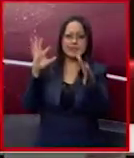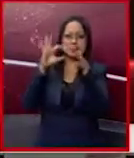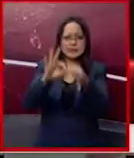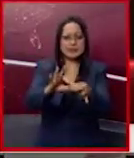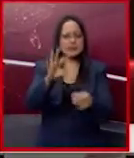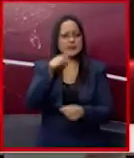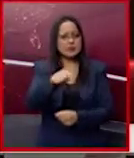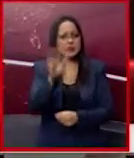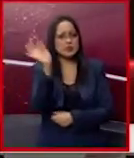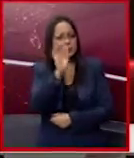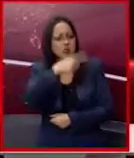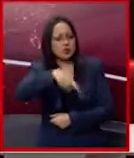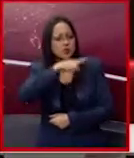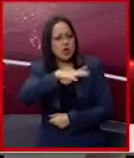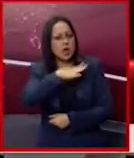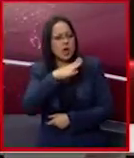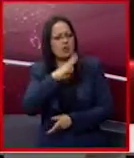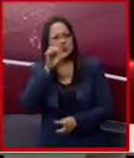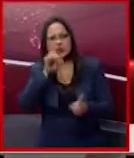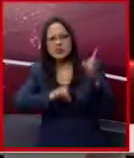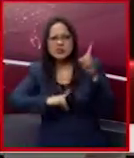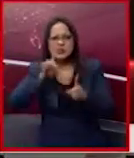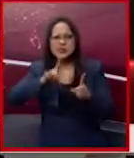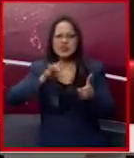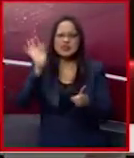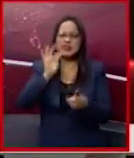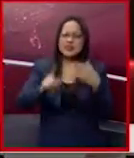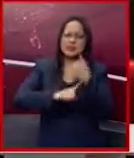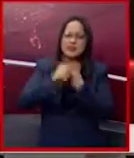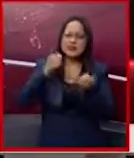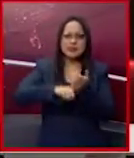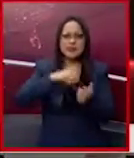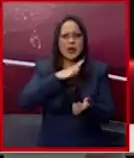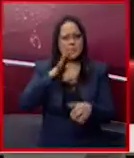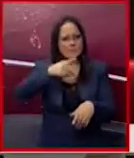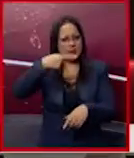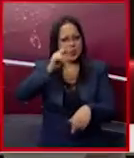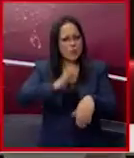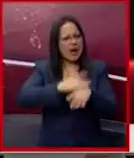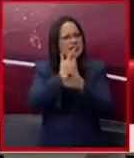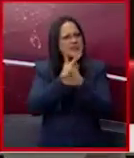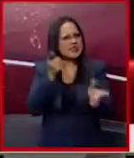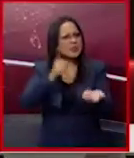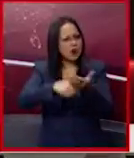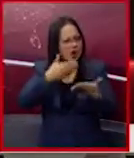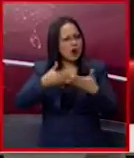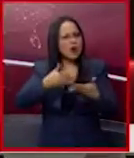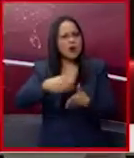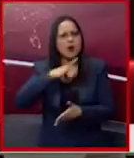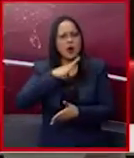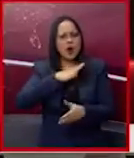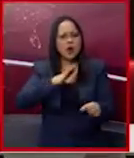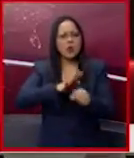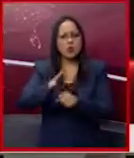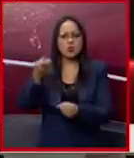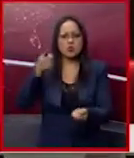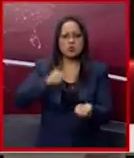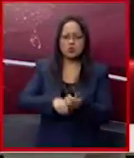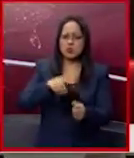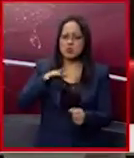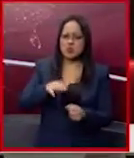tal vez cuestionado, polémico, pero creo que es el más democrático que puede existir, que es la